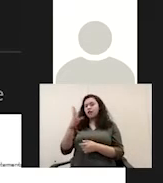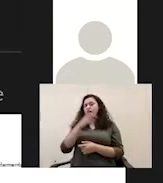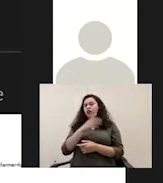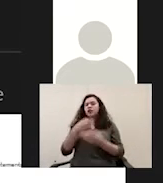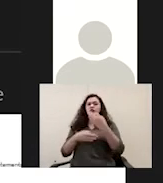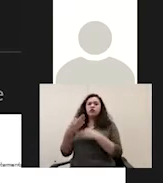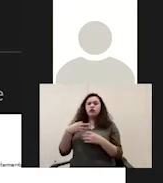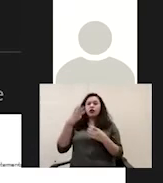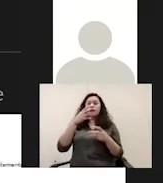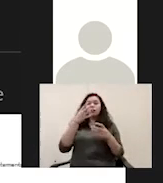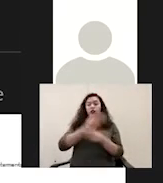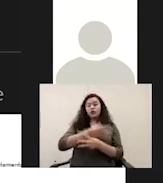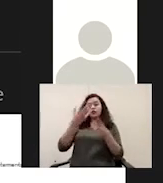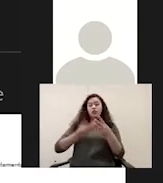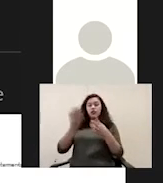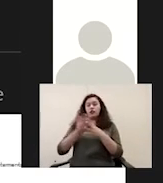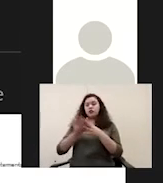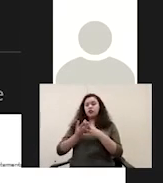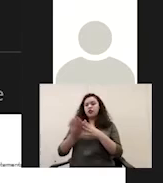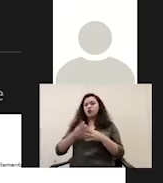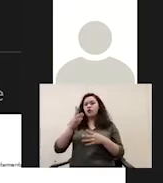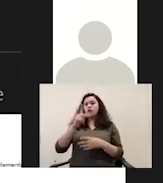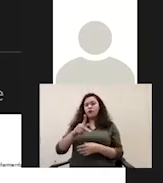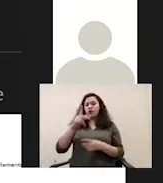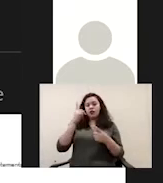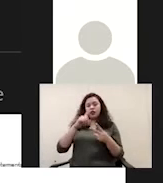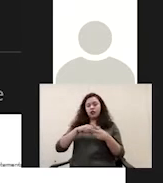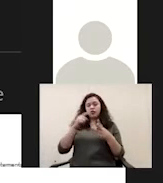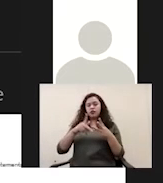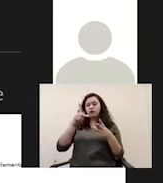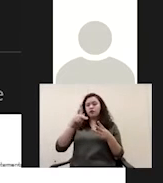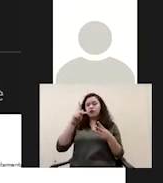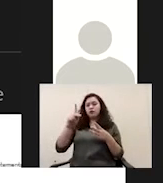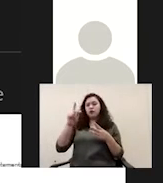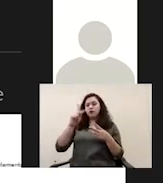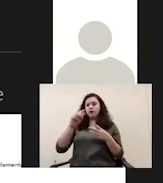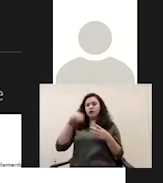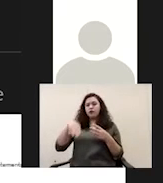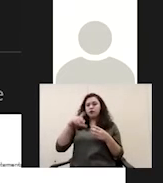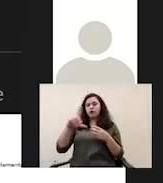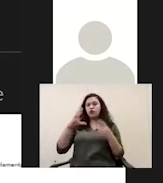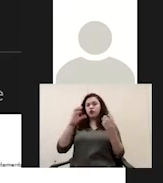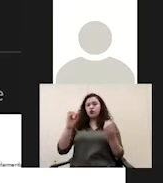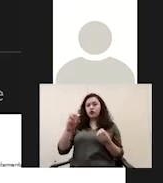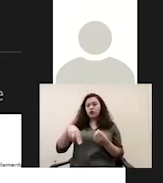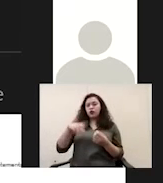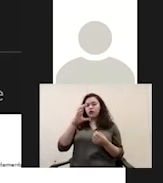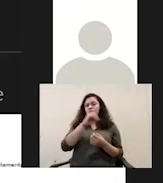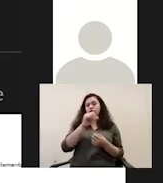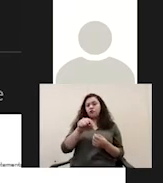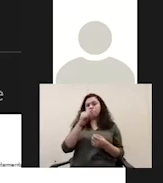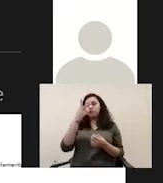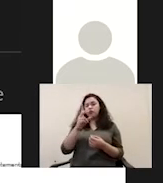hasta 3 partes por millón, pero 3 partes por millón es demasiado. Lo que la norma maneja es de 0.2 a